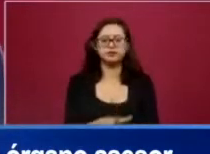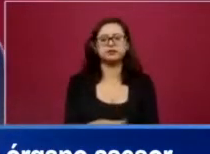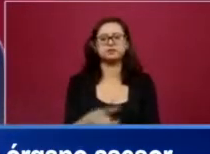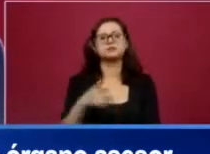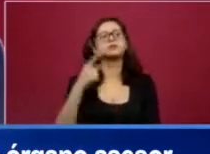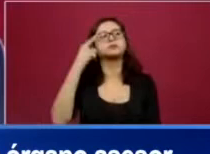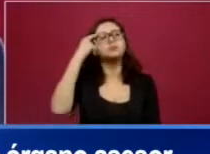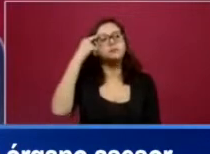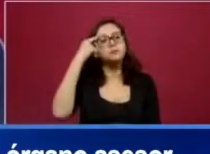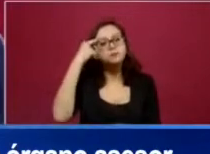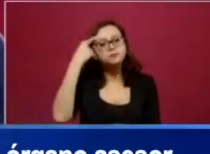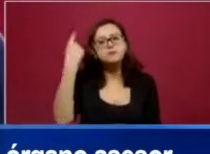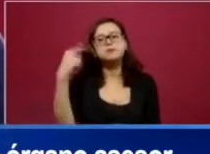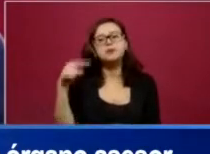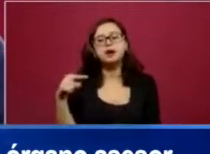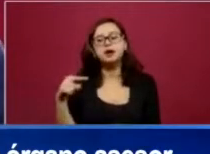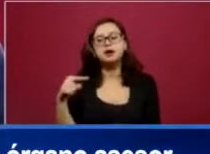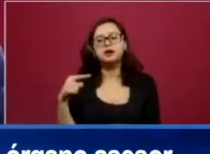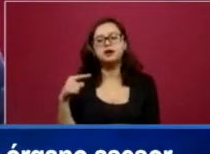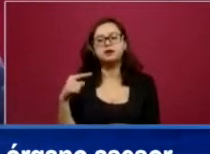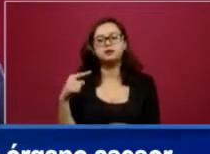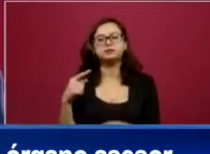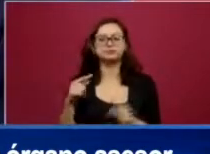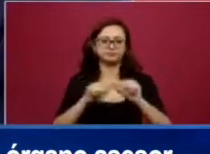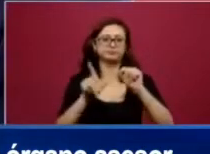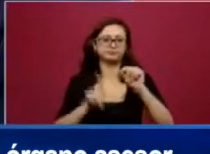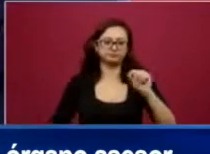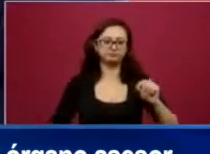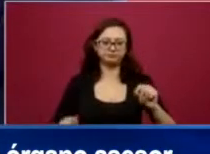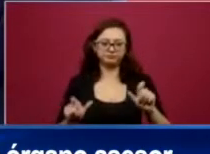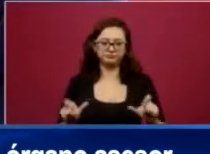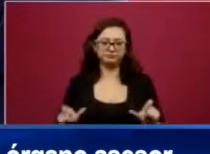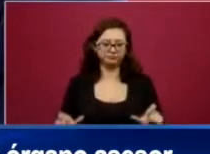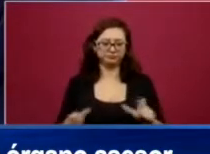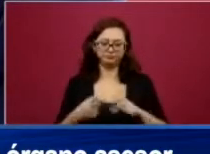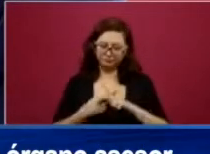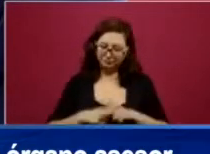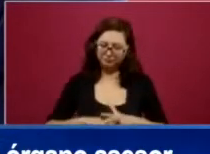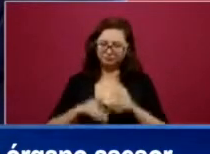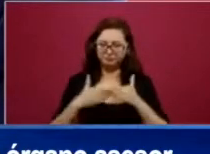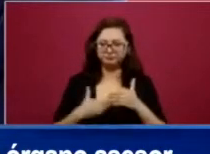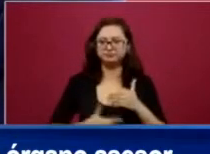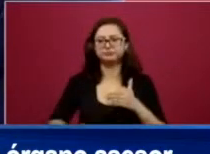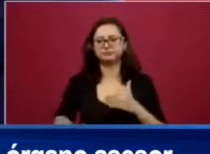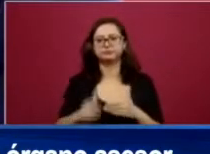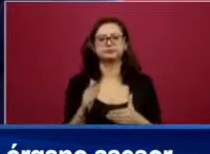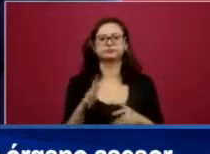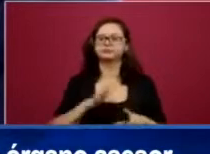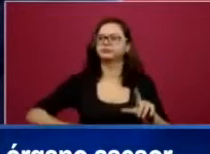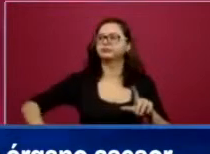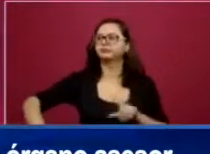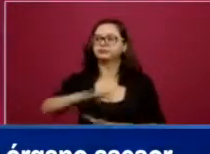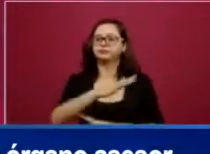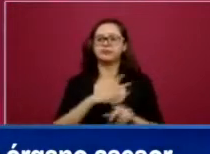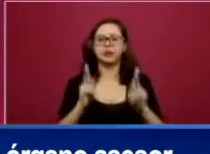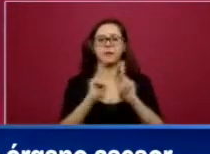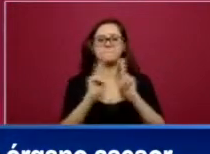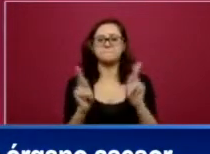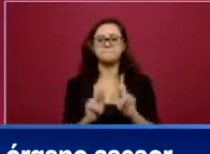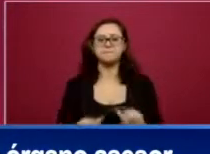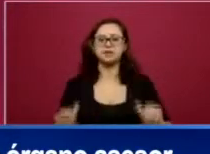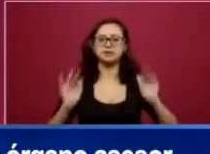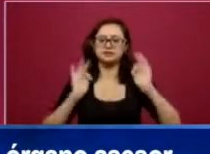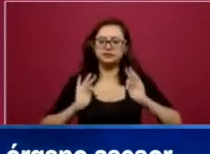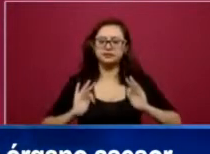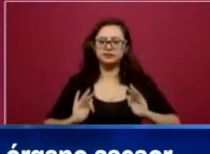tener esta Guardia Nacional y garantizar la paz y la tranquilidad.